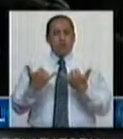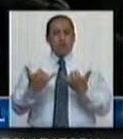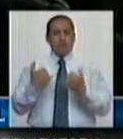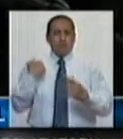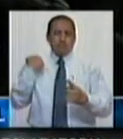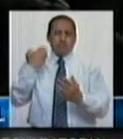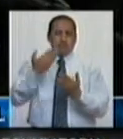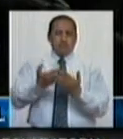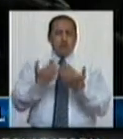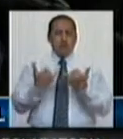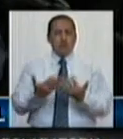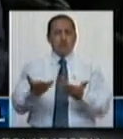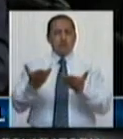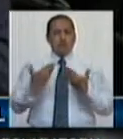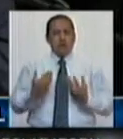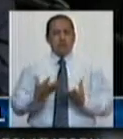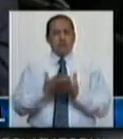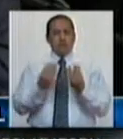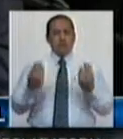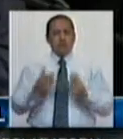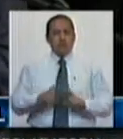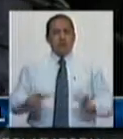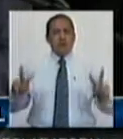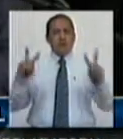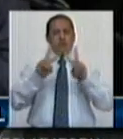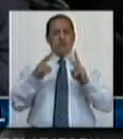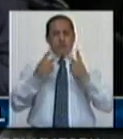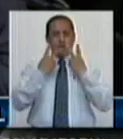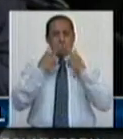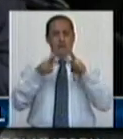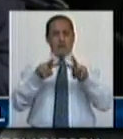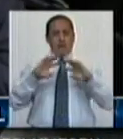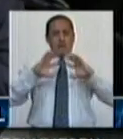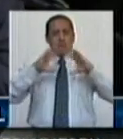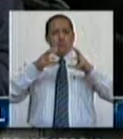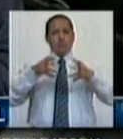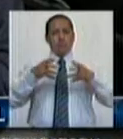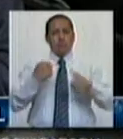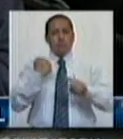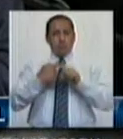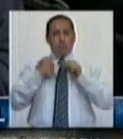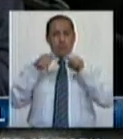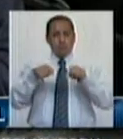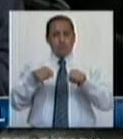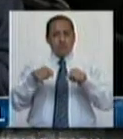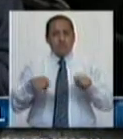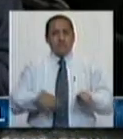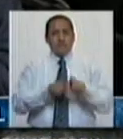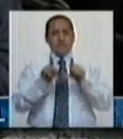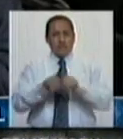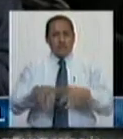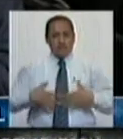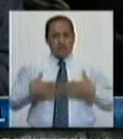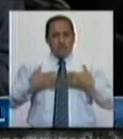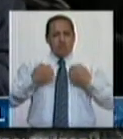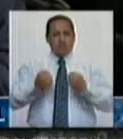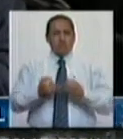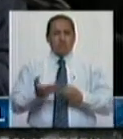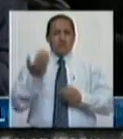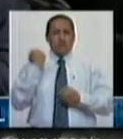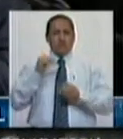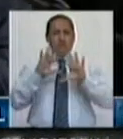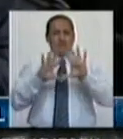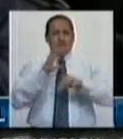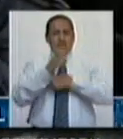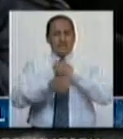dando lauros, hoy día nos pone en relieve en el mundo. Por eso es que este esfuerzo de más de una década, en